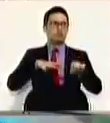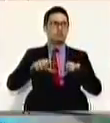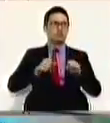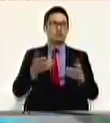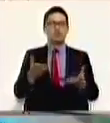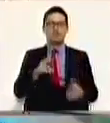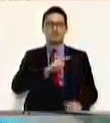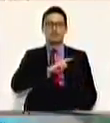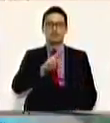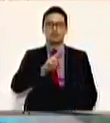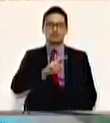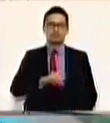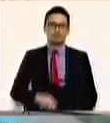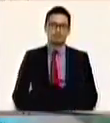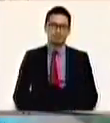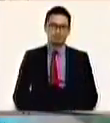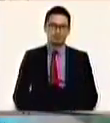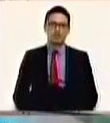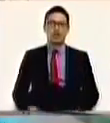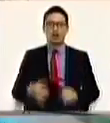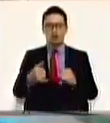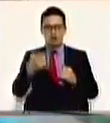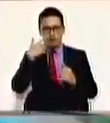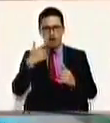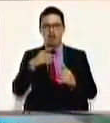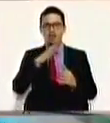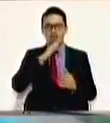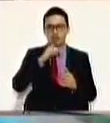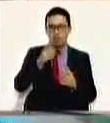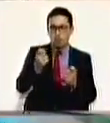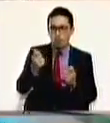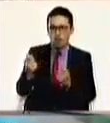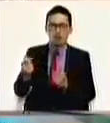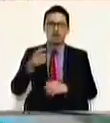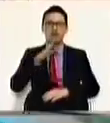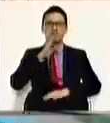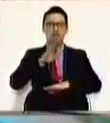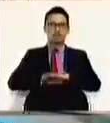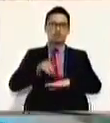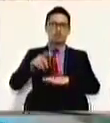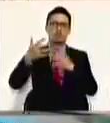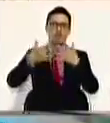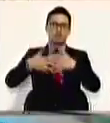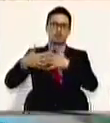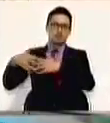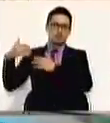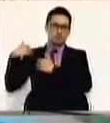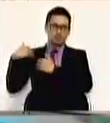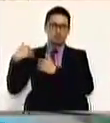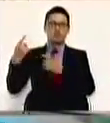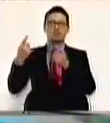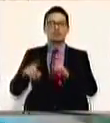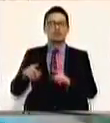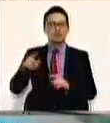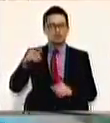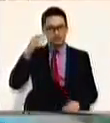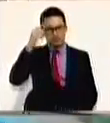Cauca. Vamos a discutir rubro por rubro las responsabilidades empresariales que le caben a ello, pero digo a guisa de